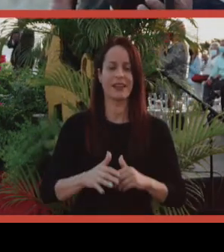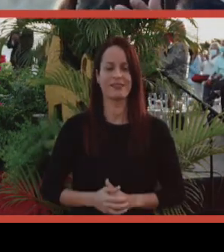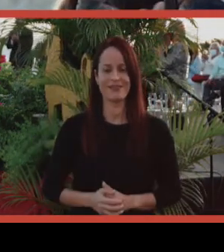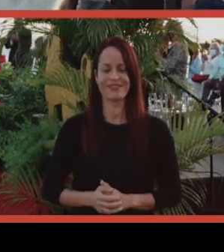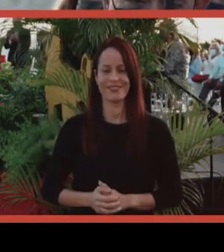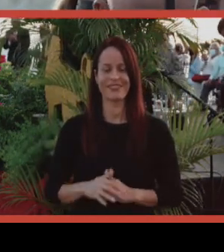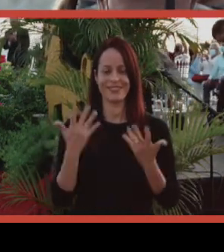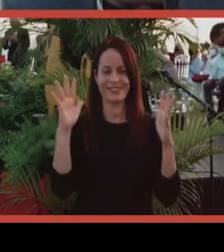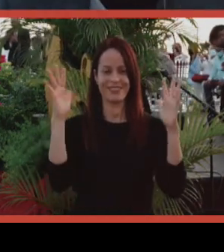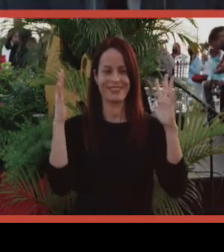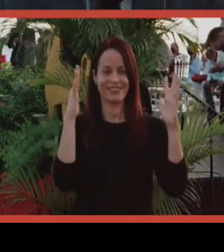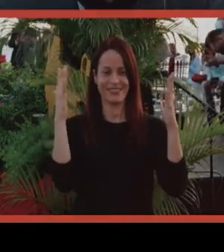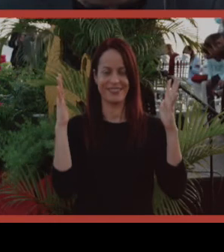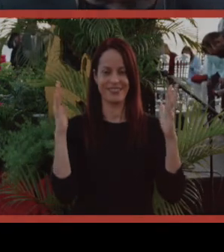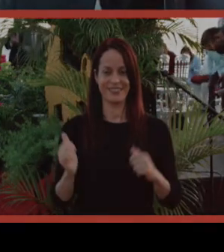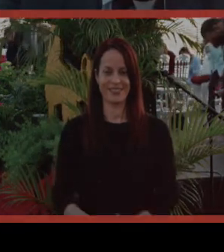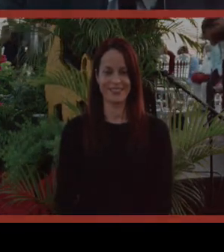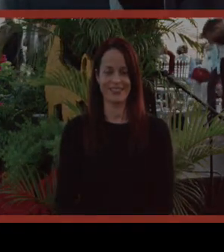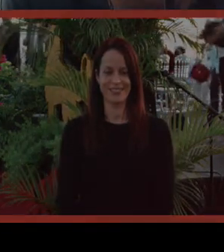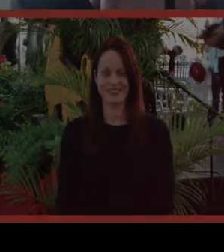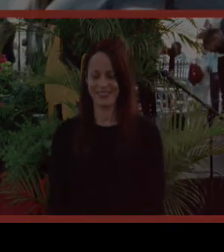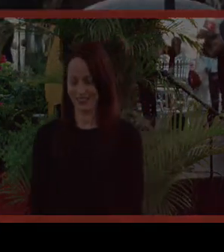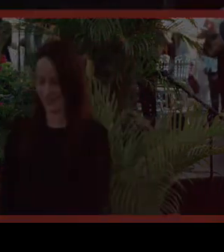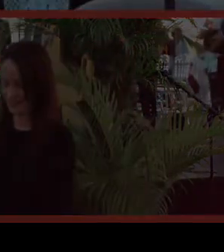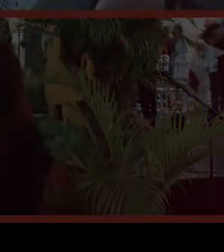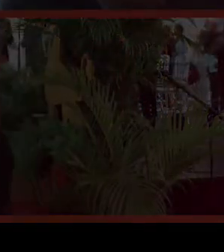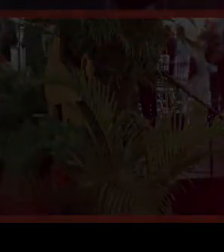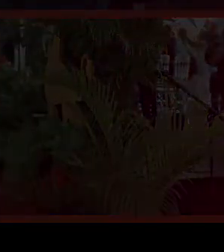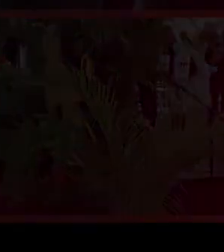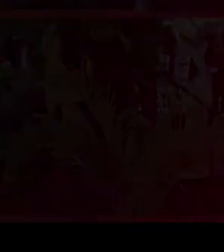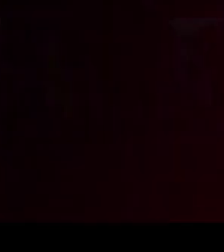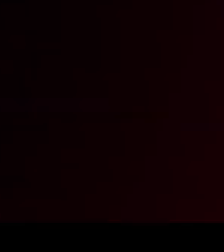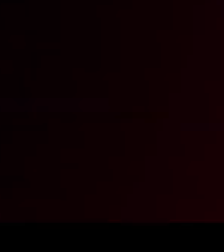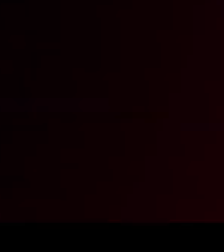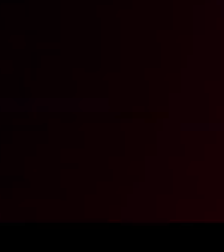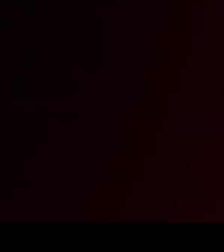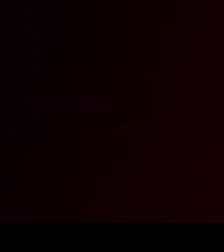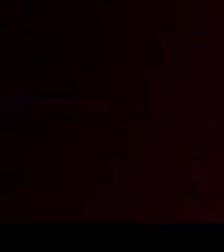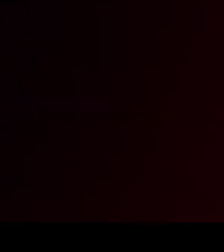Gracias.